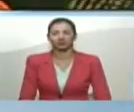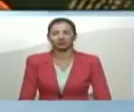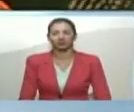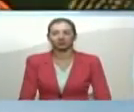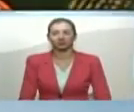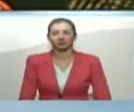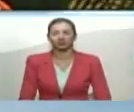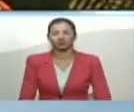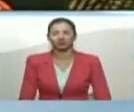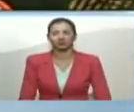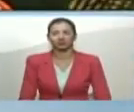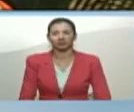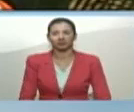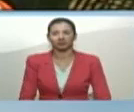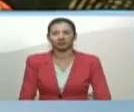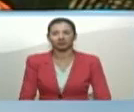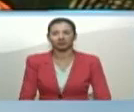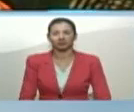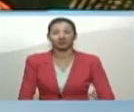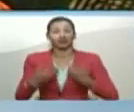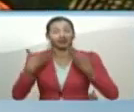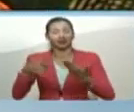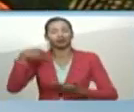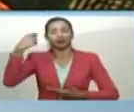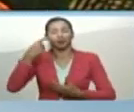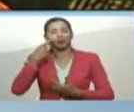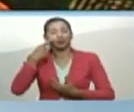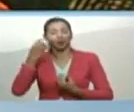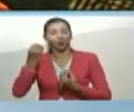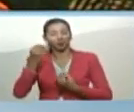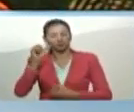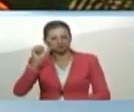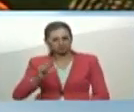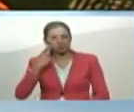¿Verdad? Vamos a arreglarle este video. Vamos a ver cómo corre el video, ¿verdad?